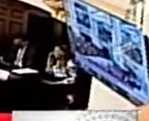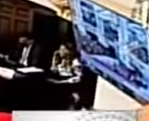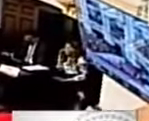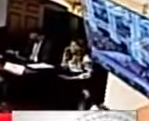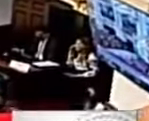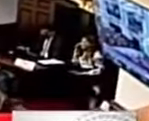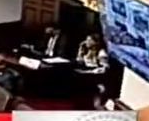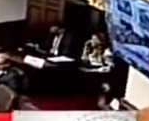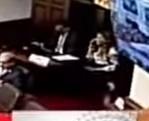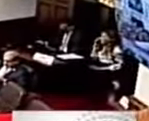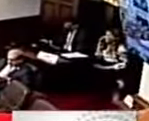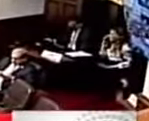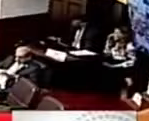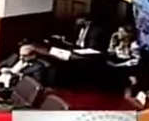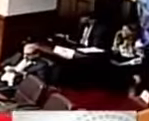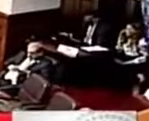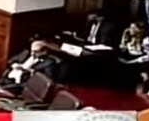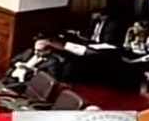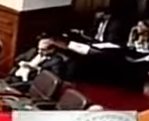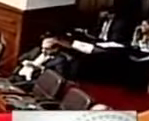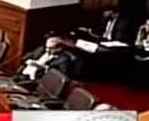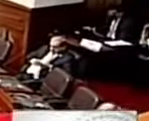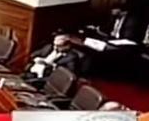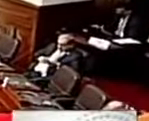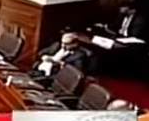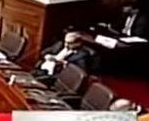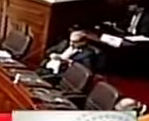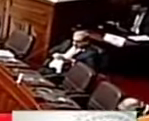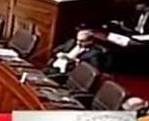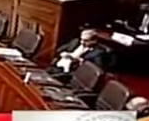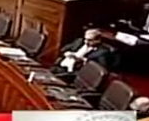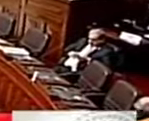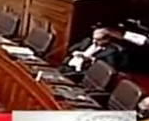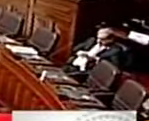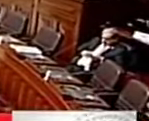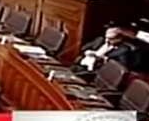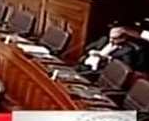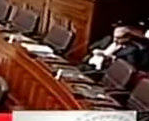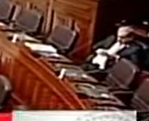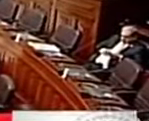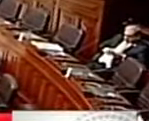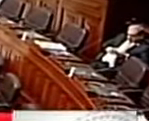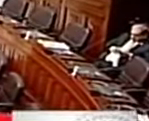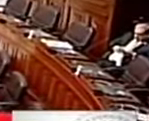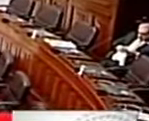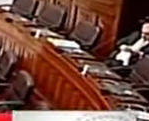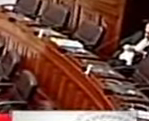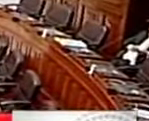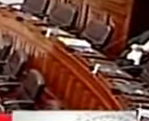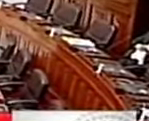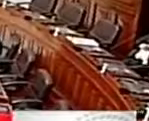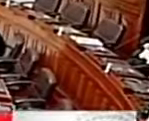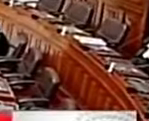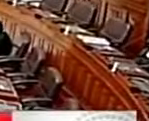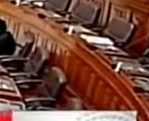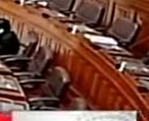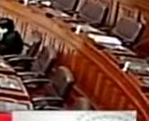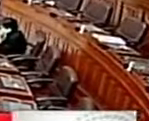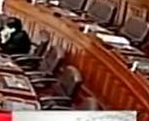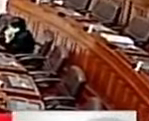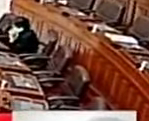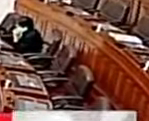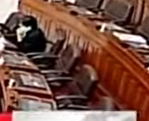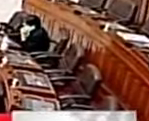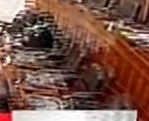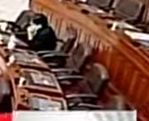sesionó el día de hoy desde las 9 de la mañana, pues se acordaron los tiempos que se le otorgará a cada uno de los